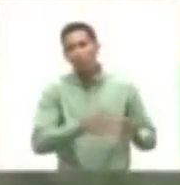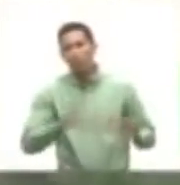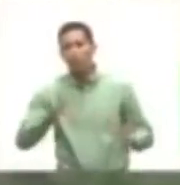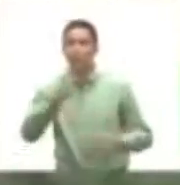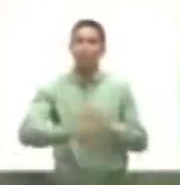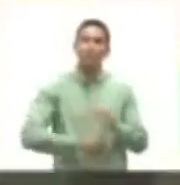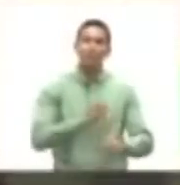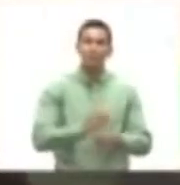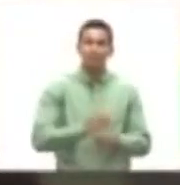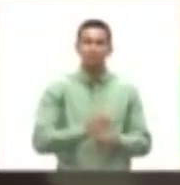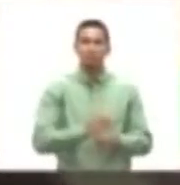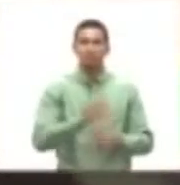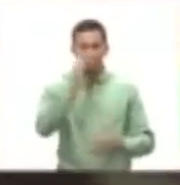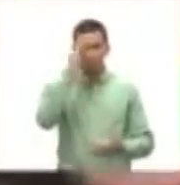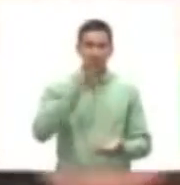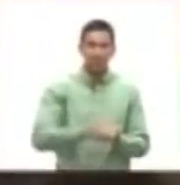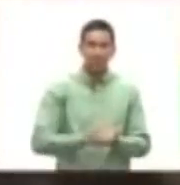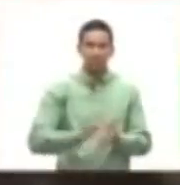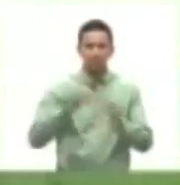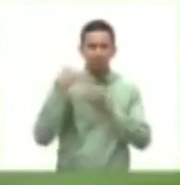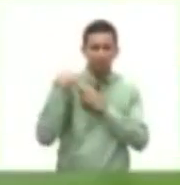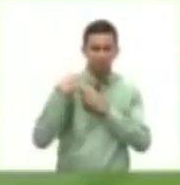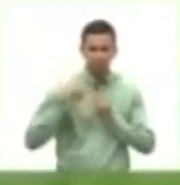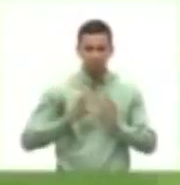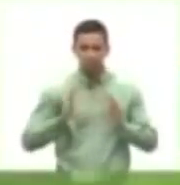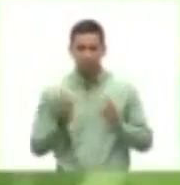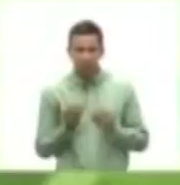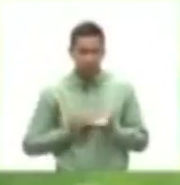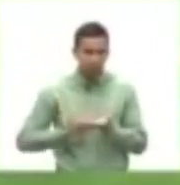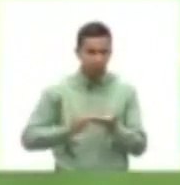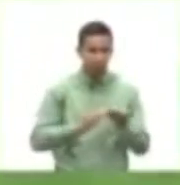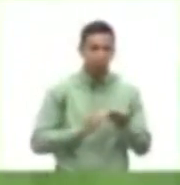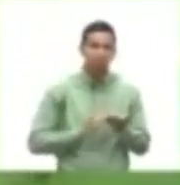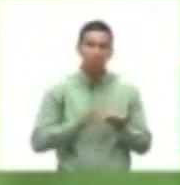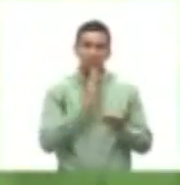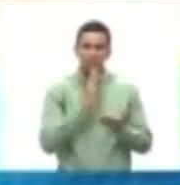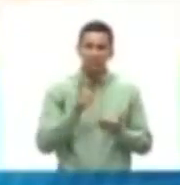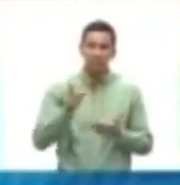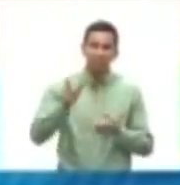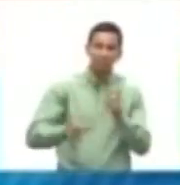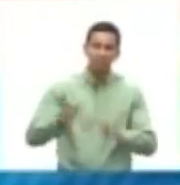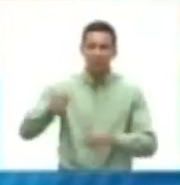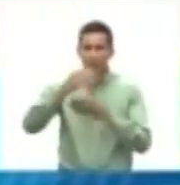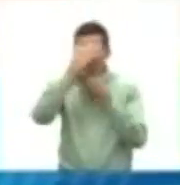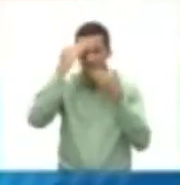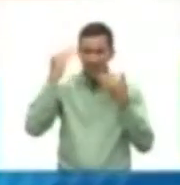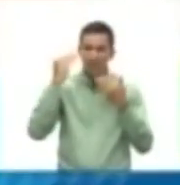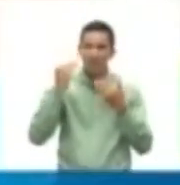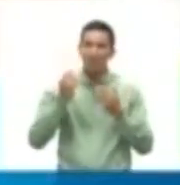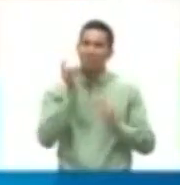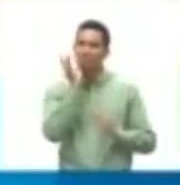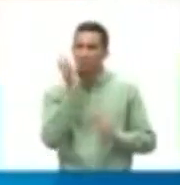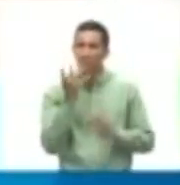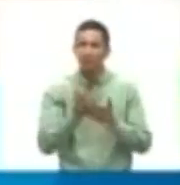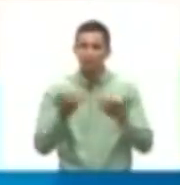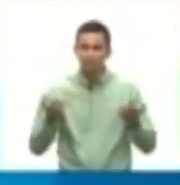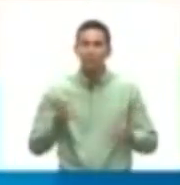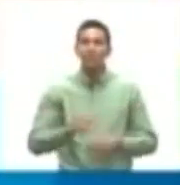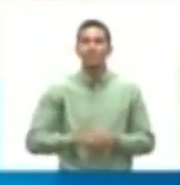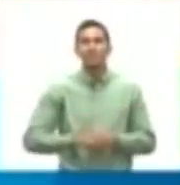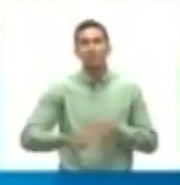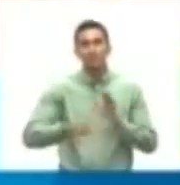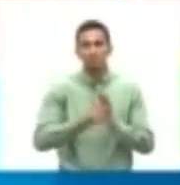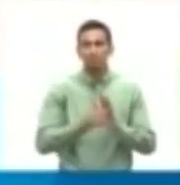y responsabilidad será la encargada de verificar los delitos en los que han incurrido los miembros de las FARC. Para el ex magistrado del país está sumido en la ley